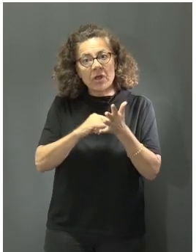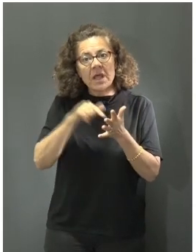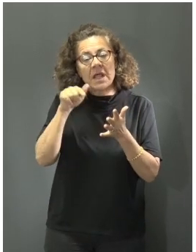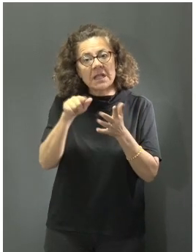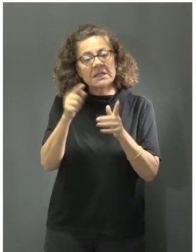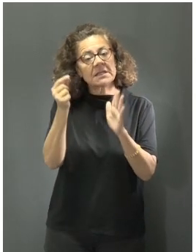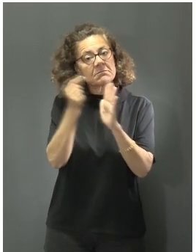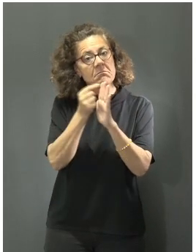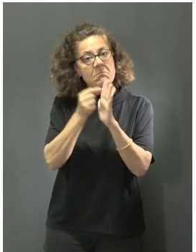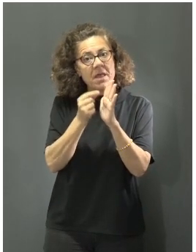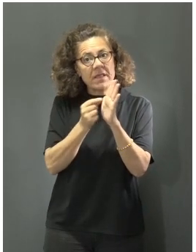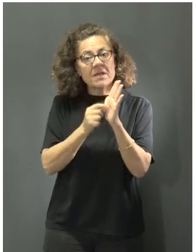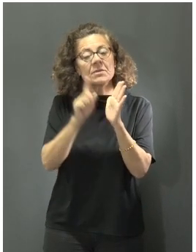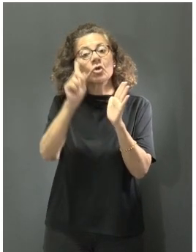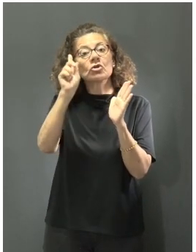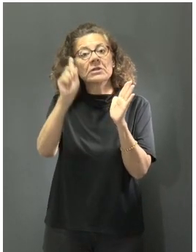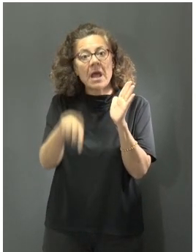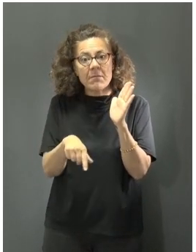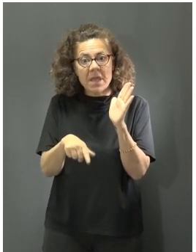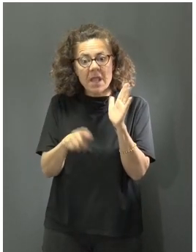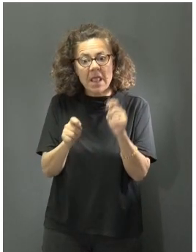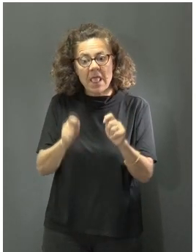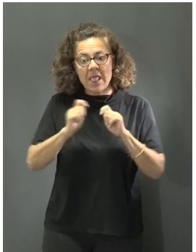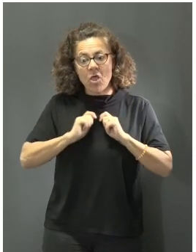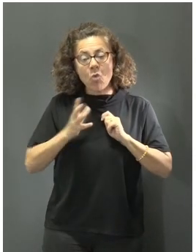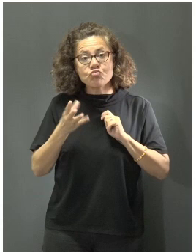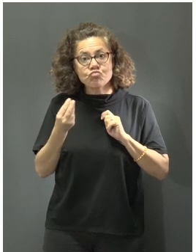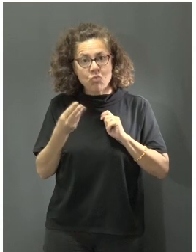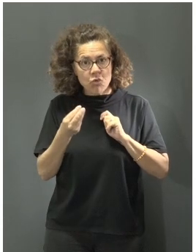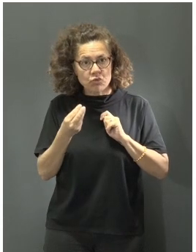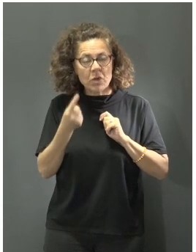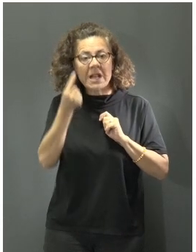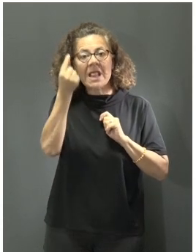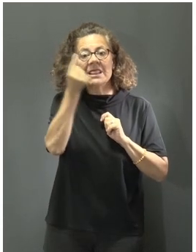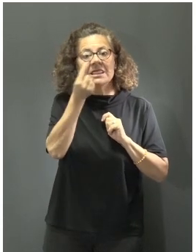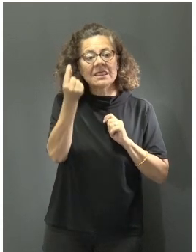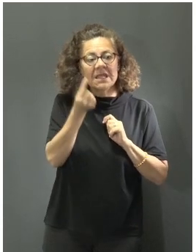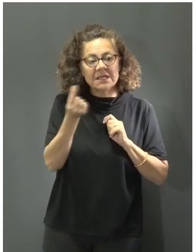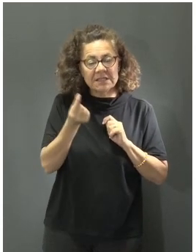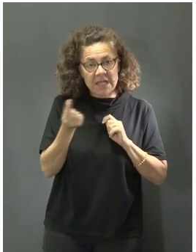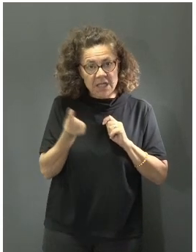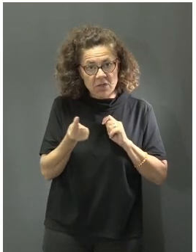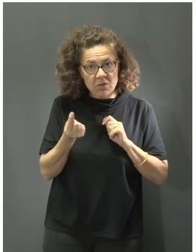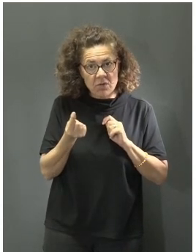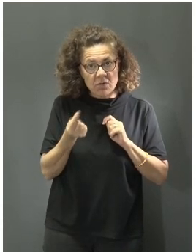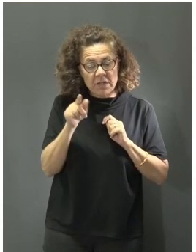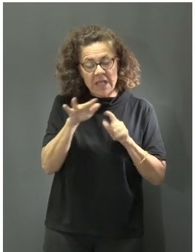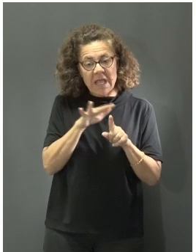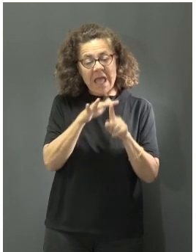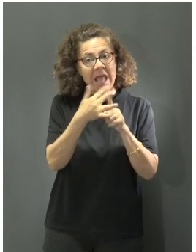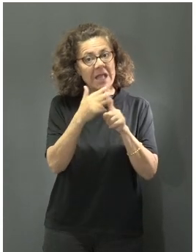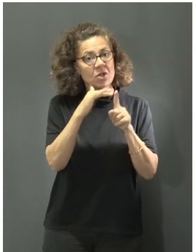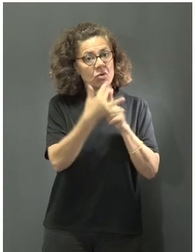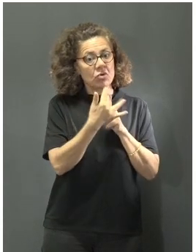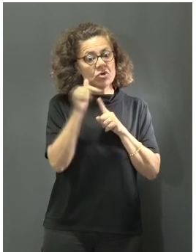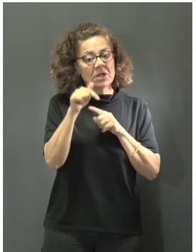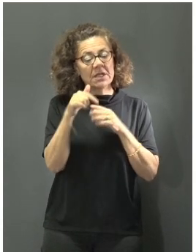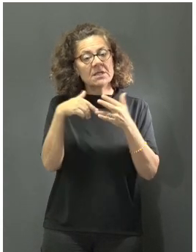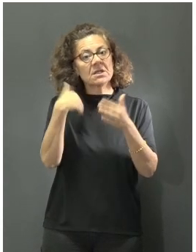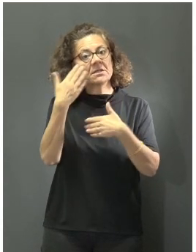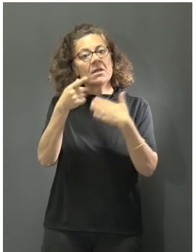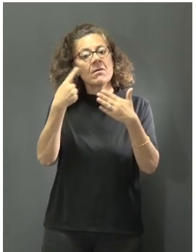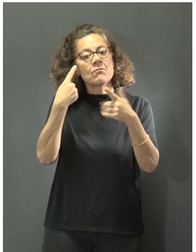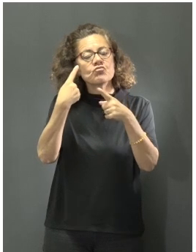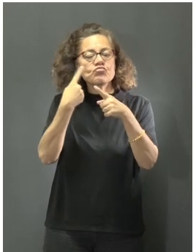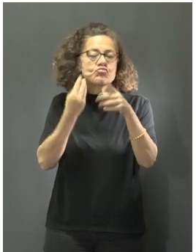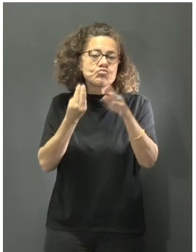de medidas, pero tiene también mucho que aportar al diseño de entornos y bienes y productos accesibles,